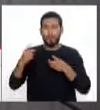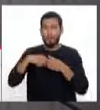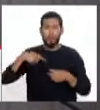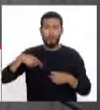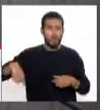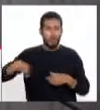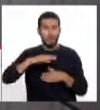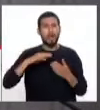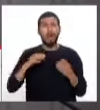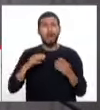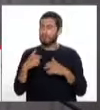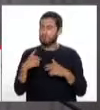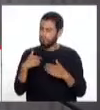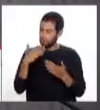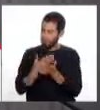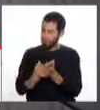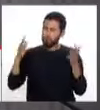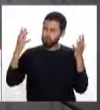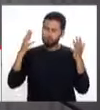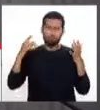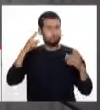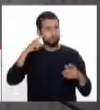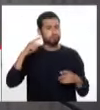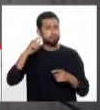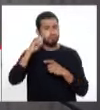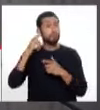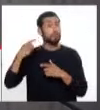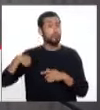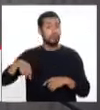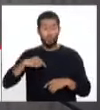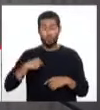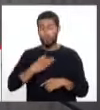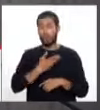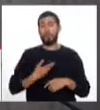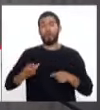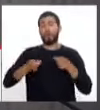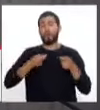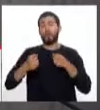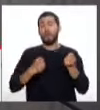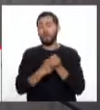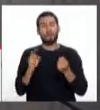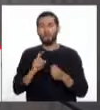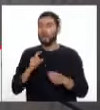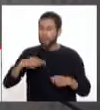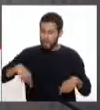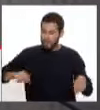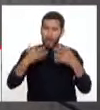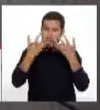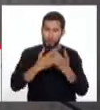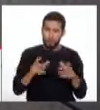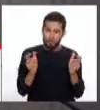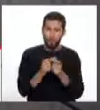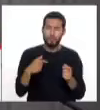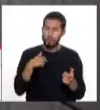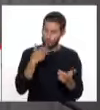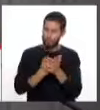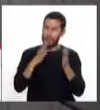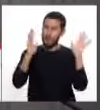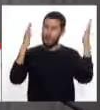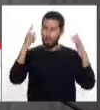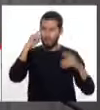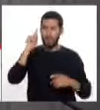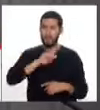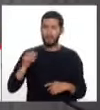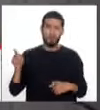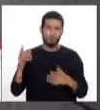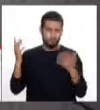de la MIPE. Y la felicitación no es para los que actuamos desde el lado del Estado apoyándolo, sino para las propias MIPES, por las que pido un fuerte aplauso.